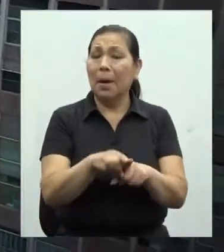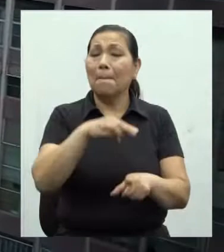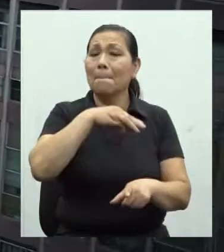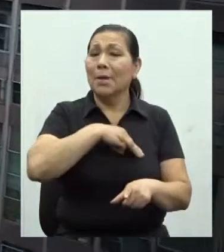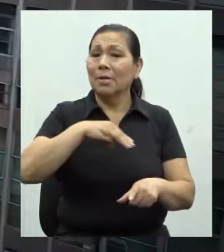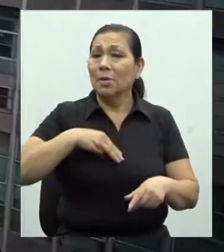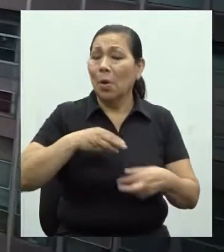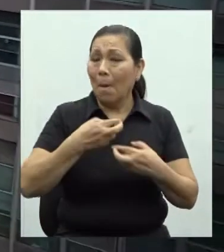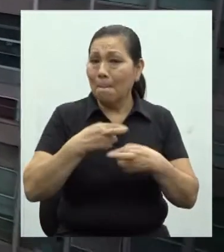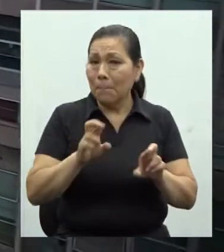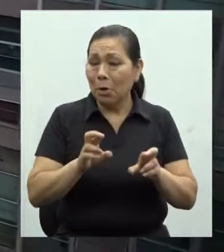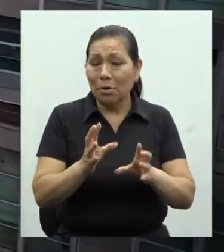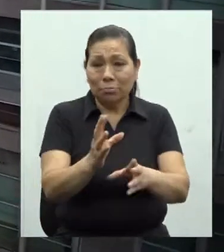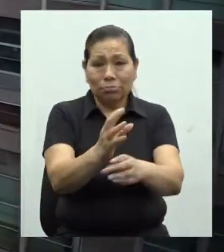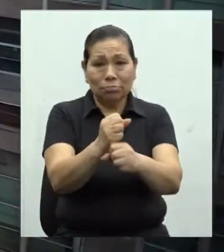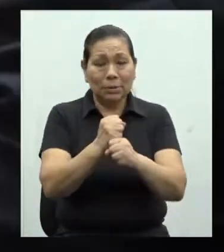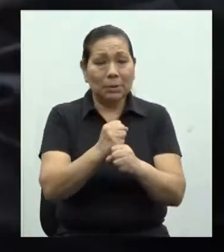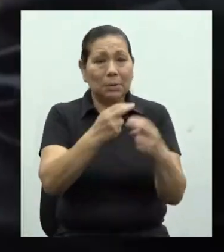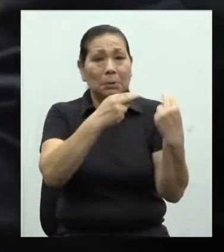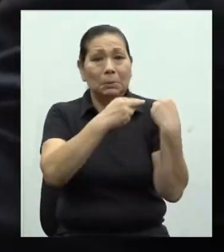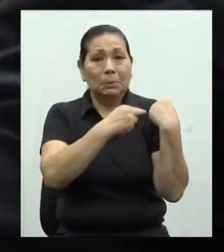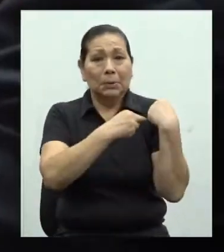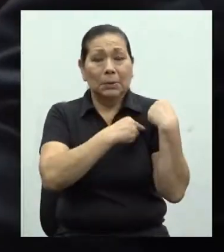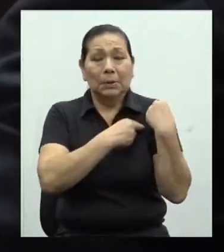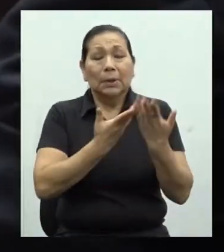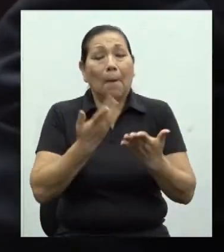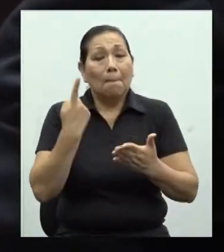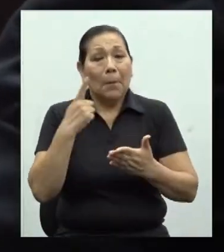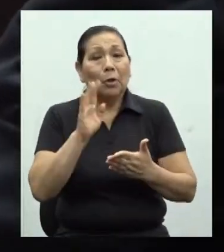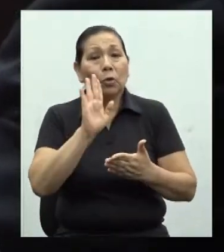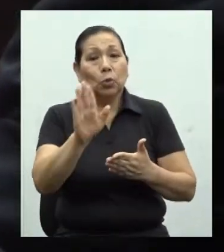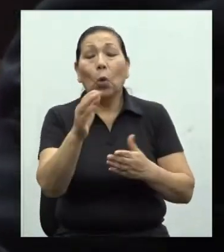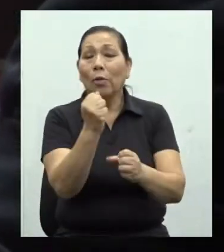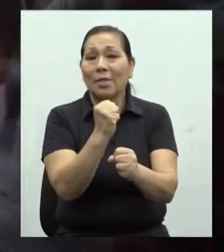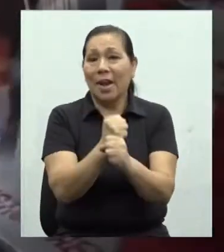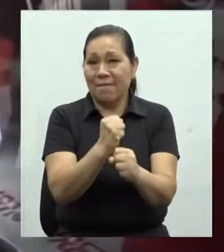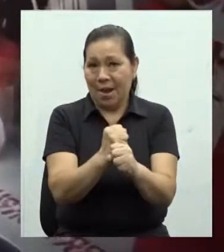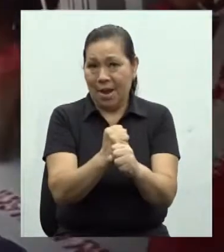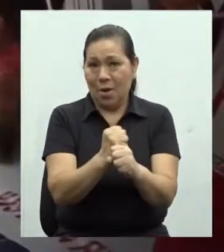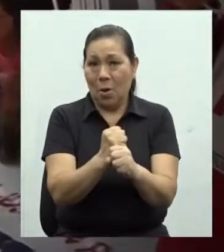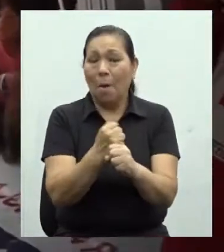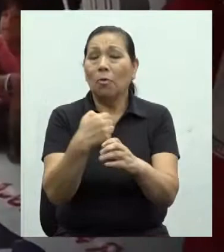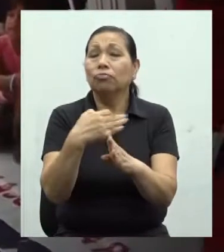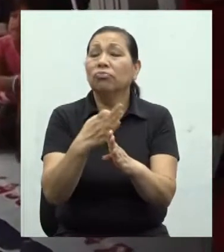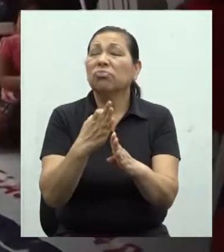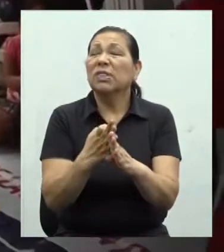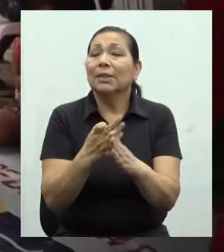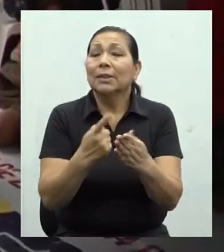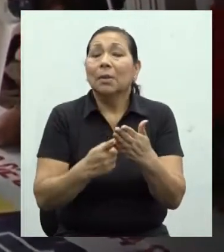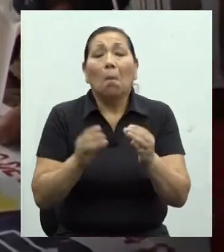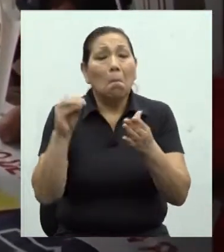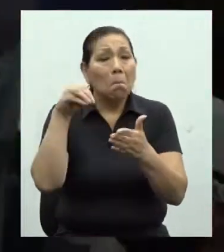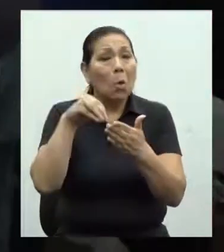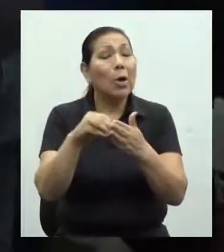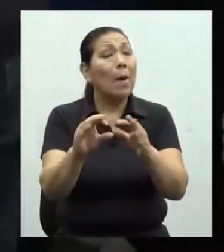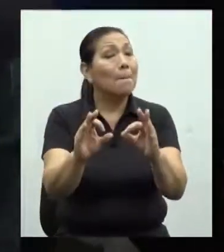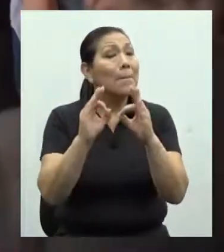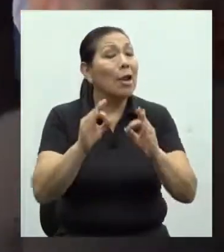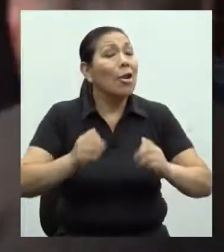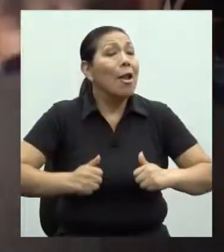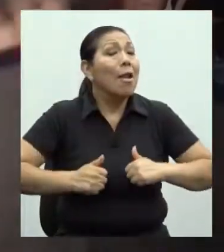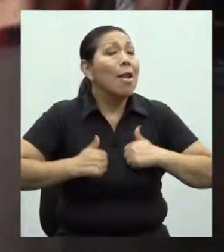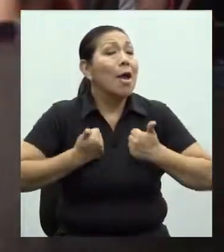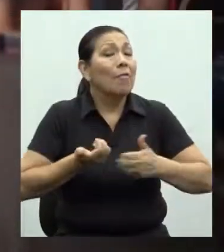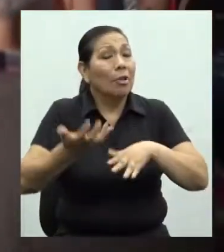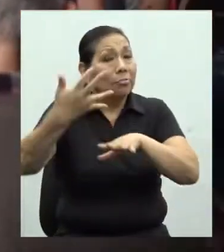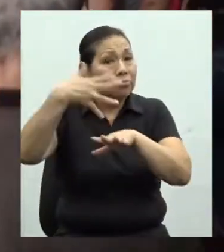Ministerio Público que adopte un rol más activo en el ejercicio de sus funciones, a fin de evitar que se ponga en peligro la vida